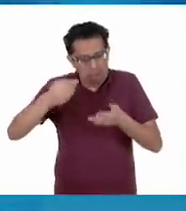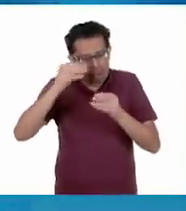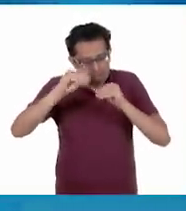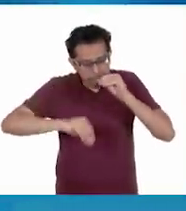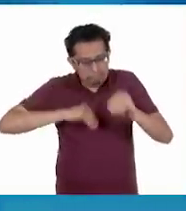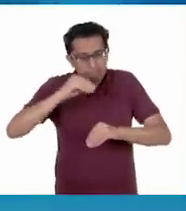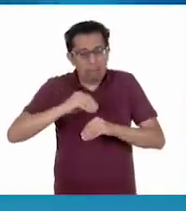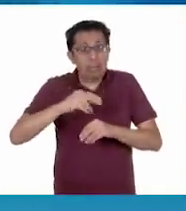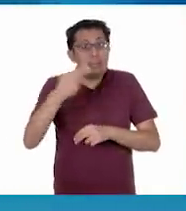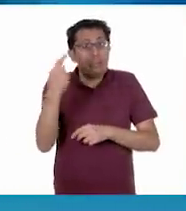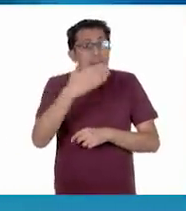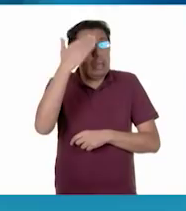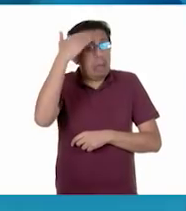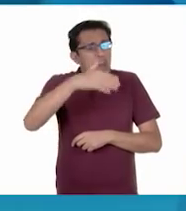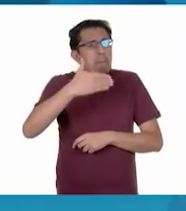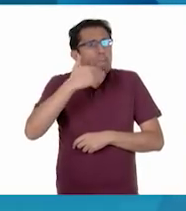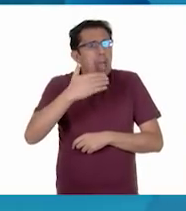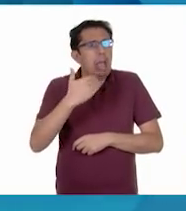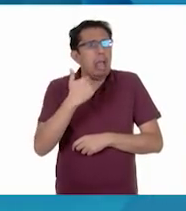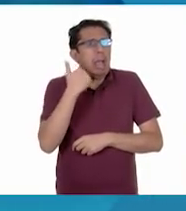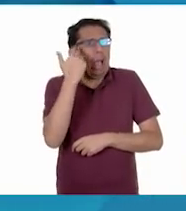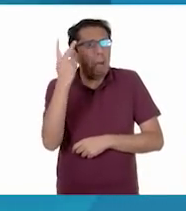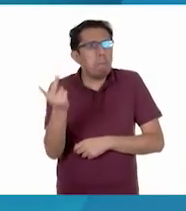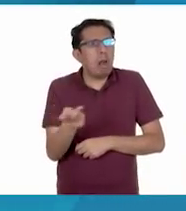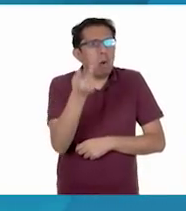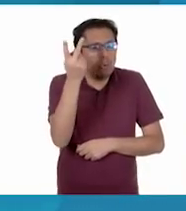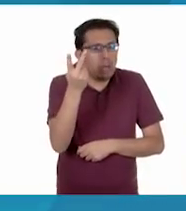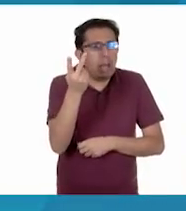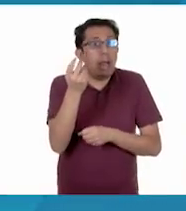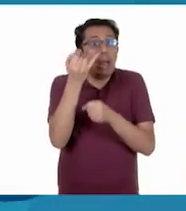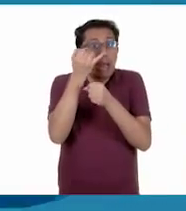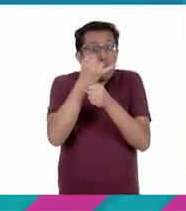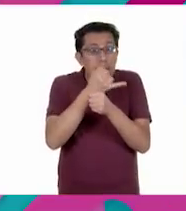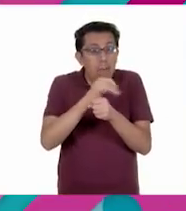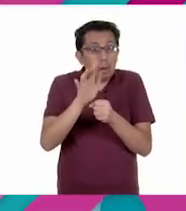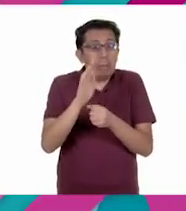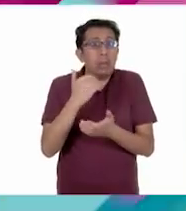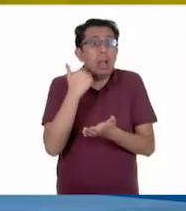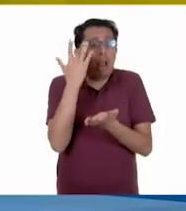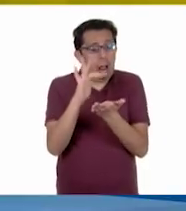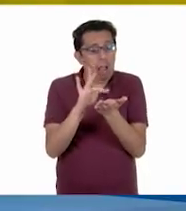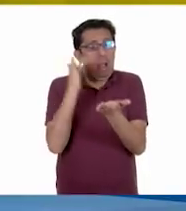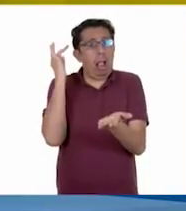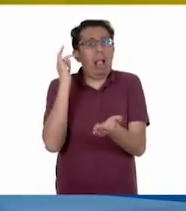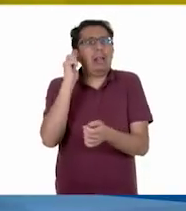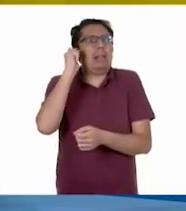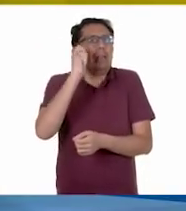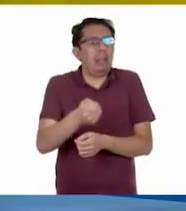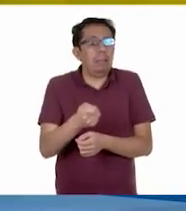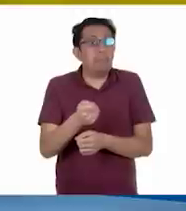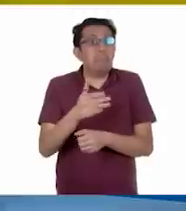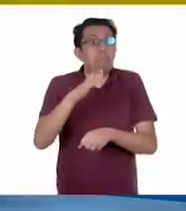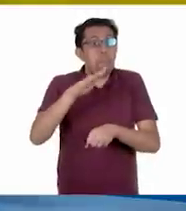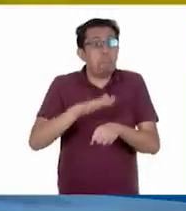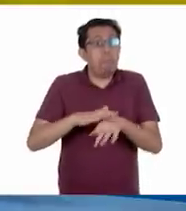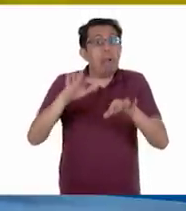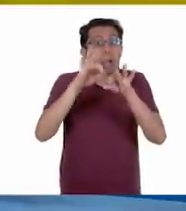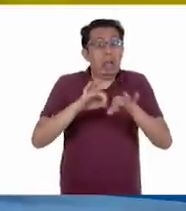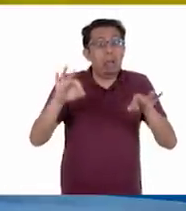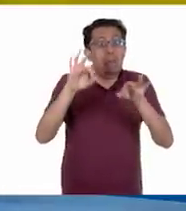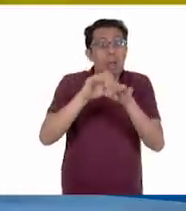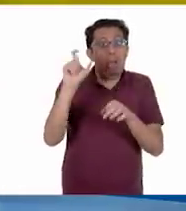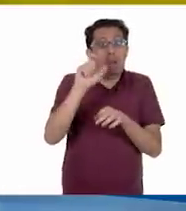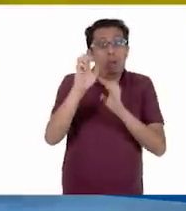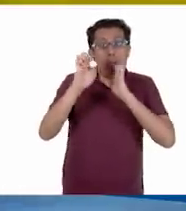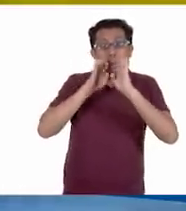bien qué se quiere preguntar, qué tipo de información se desea conocer, especialmente si se va a entrevistar a un